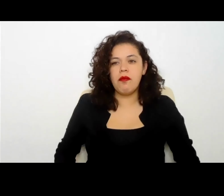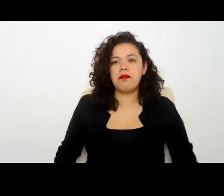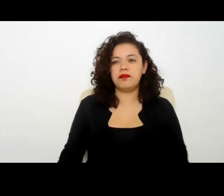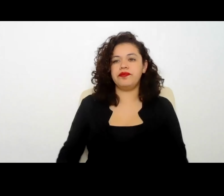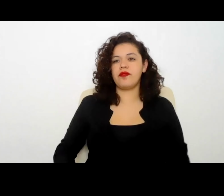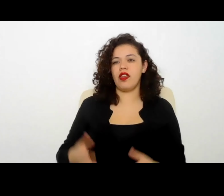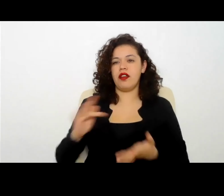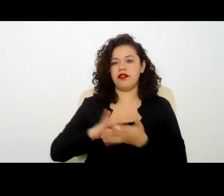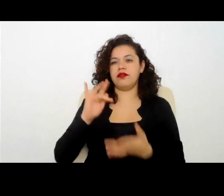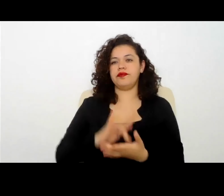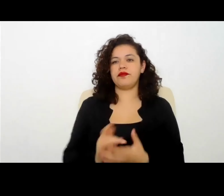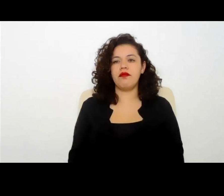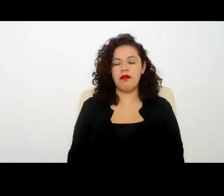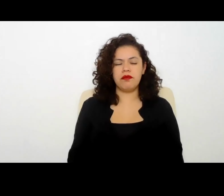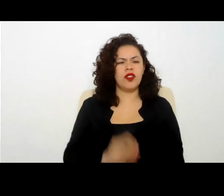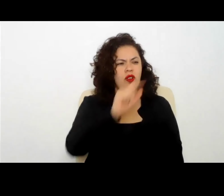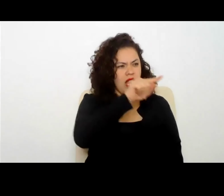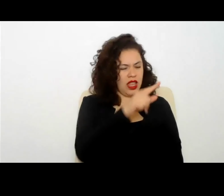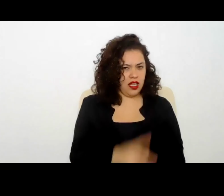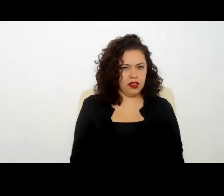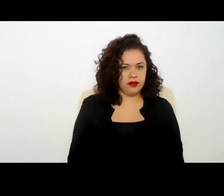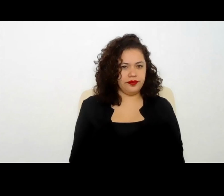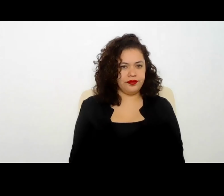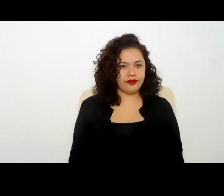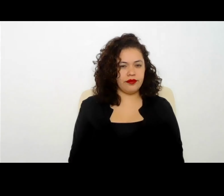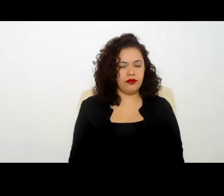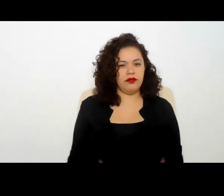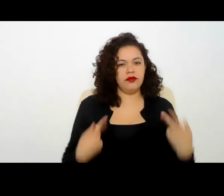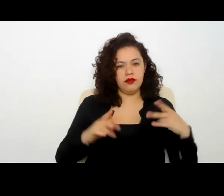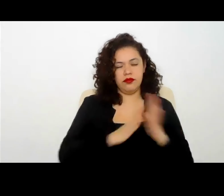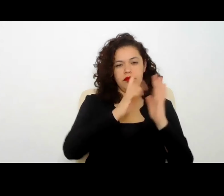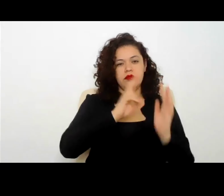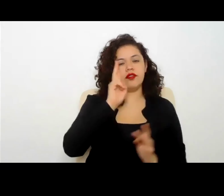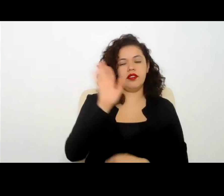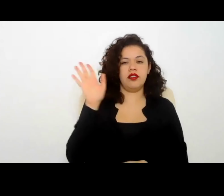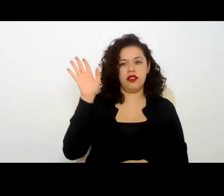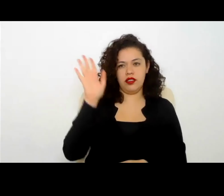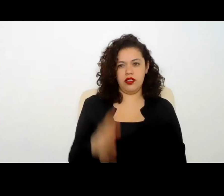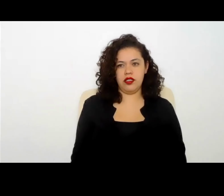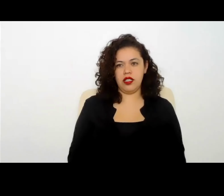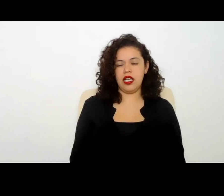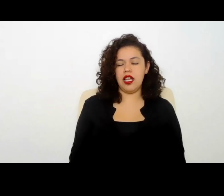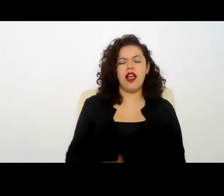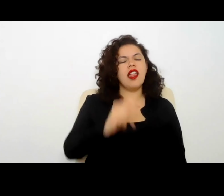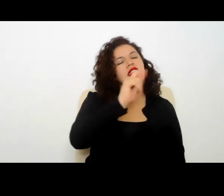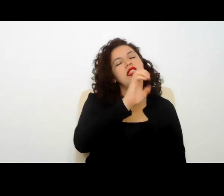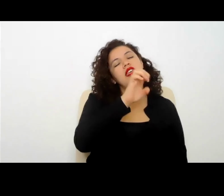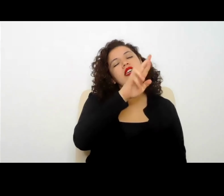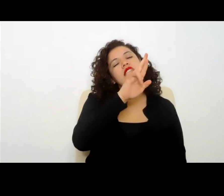No, de qué, Daniel. Creo que hay 2 participantes más con la mano levantada. Por ahí veo a Teresa.